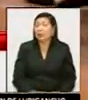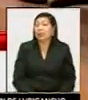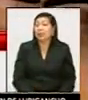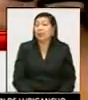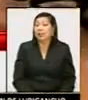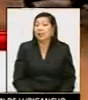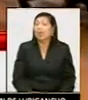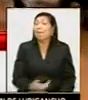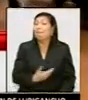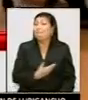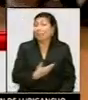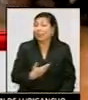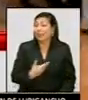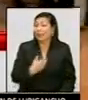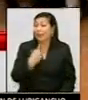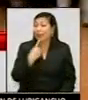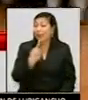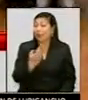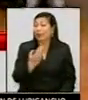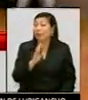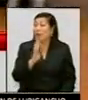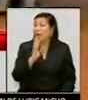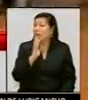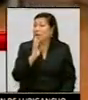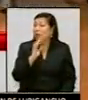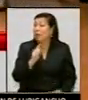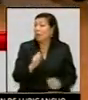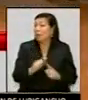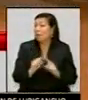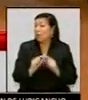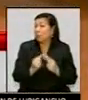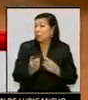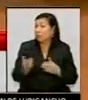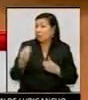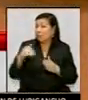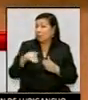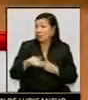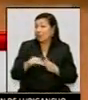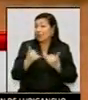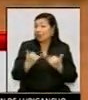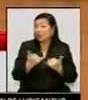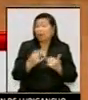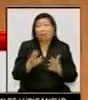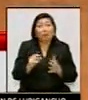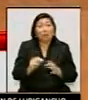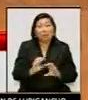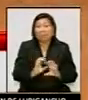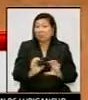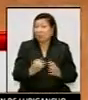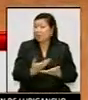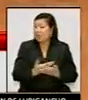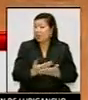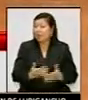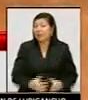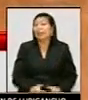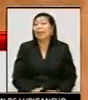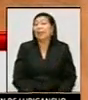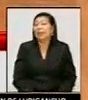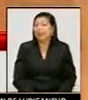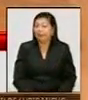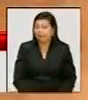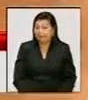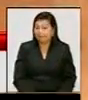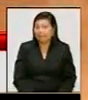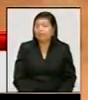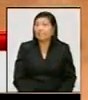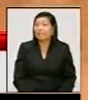a pesar de que el presidente había dicho que esto se iba a dialogar con los diferentes sectores involucrados, y evidentemente no se ha hecho, presidente. Gracias. Vamos a